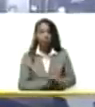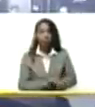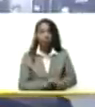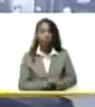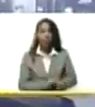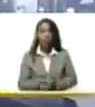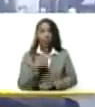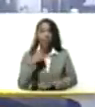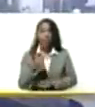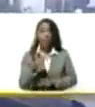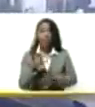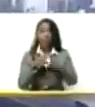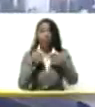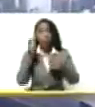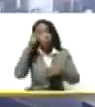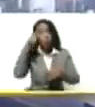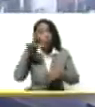ganar-ganar